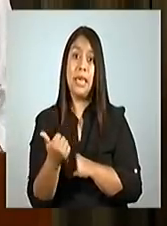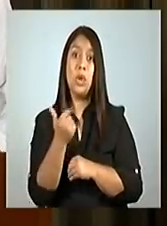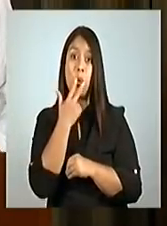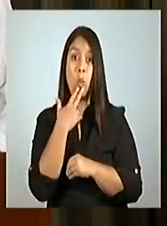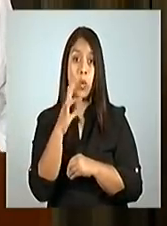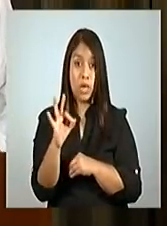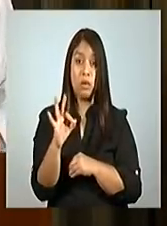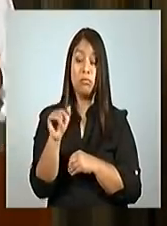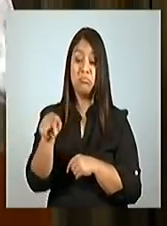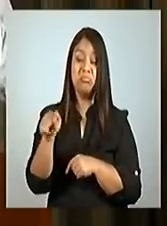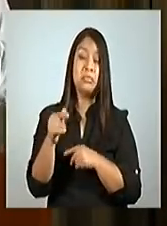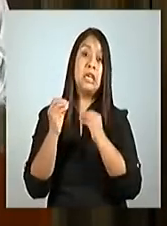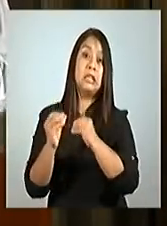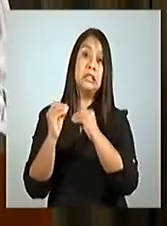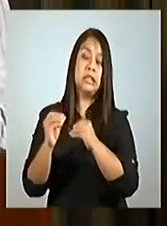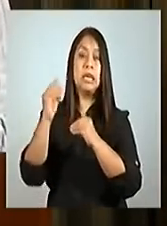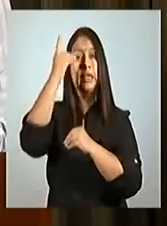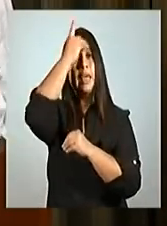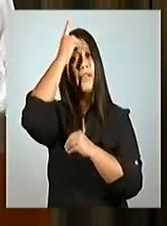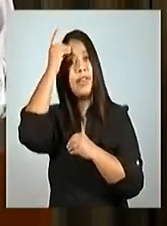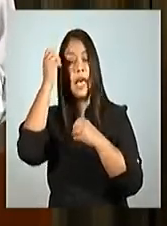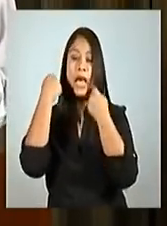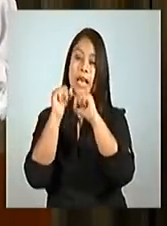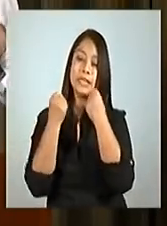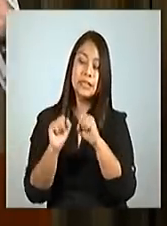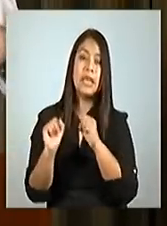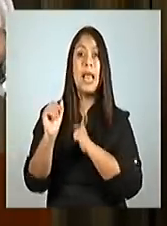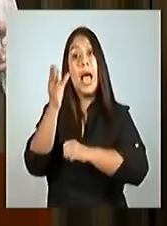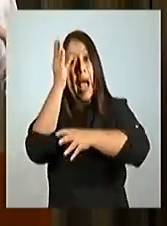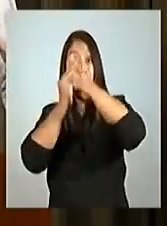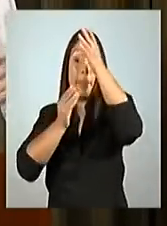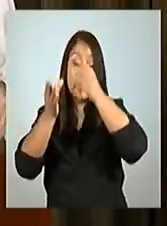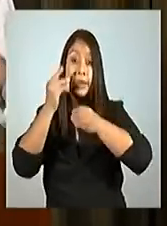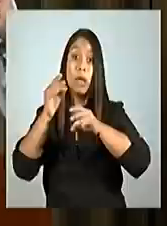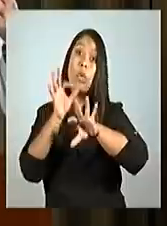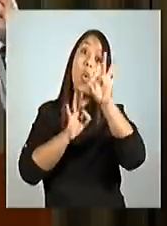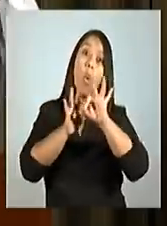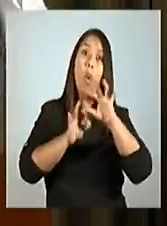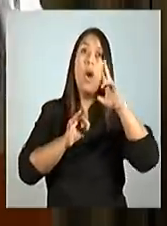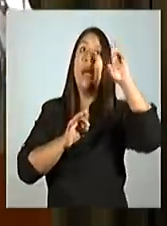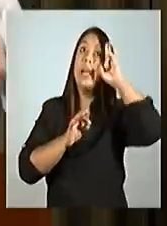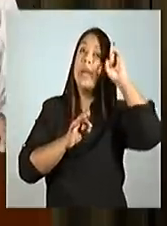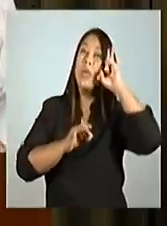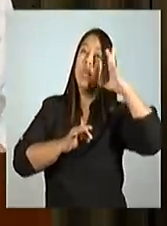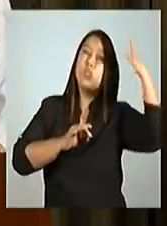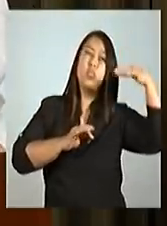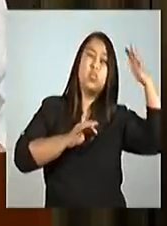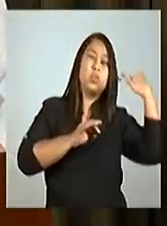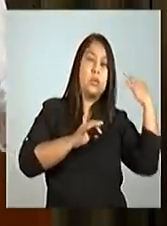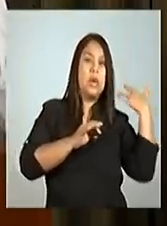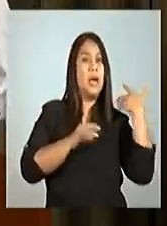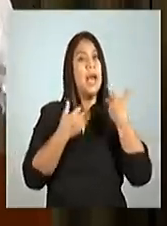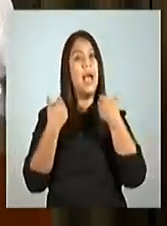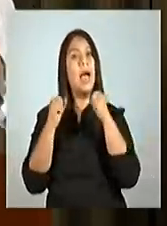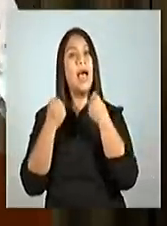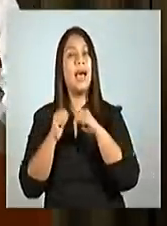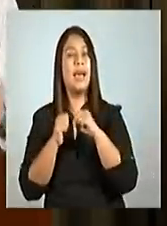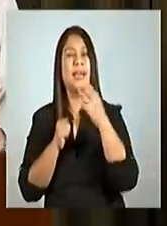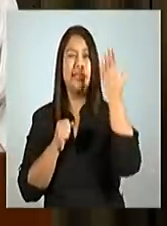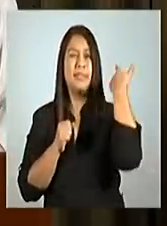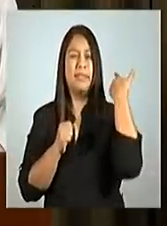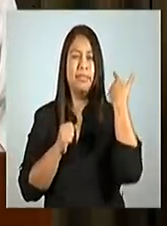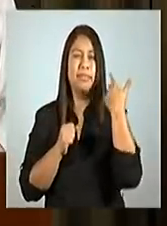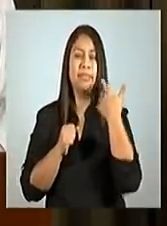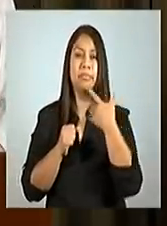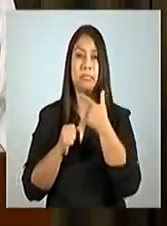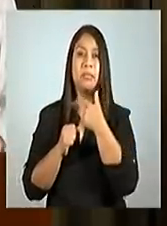hijos a hacer deberes, enseñándoles, aprendiendo o recordando de nuevo cosas que en el pasado ya incluso se